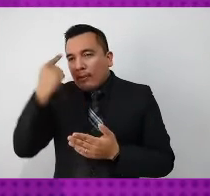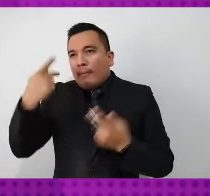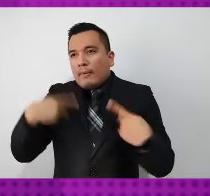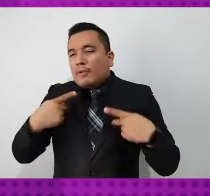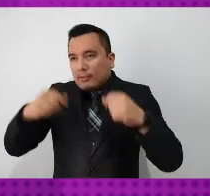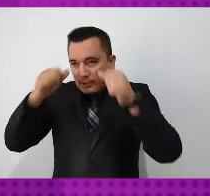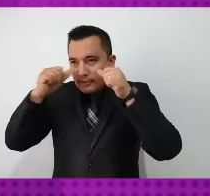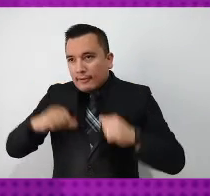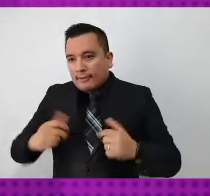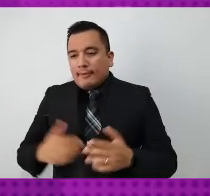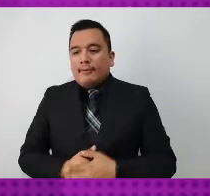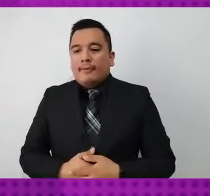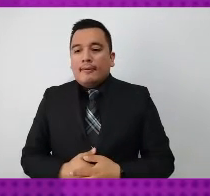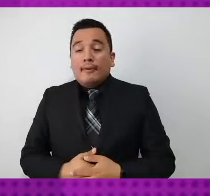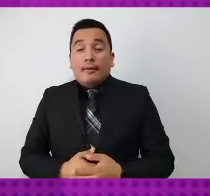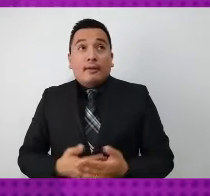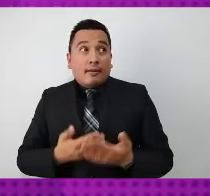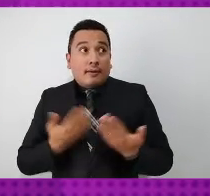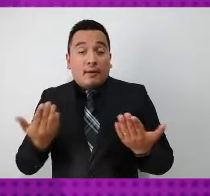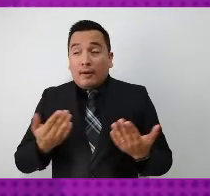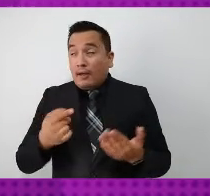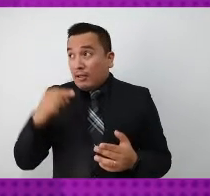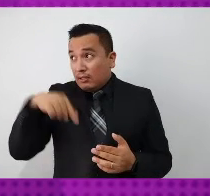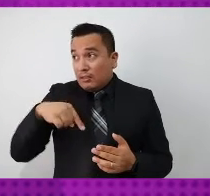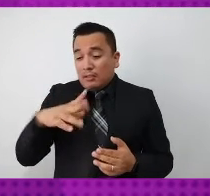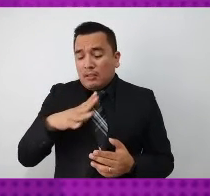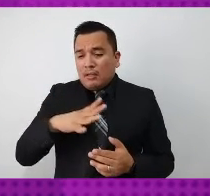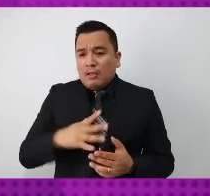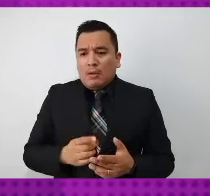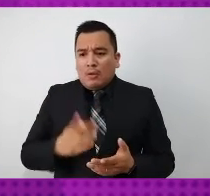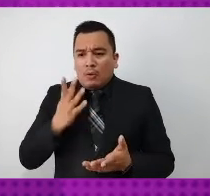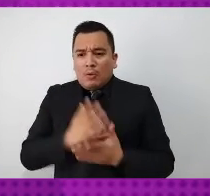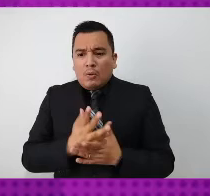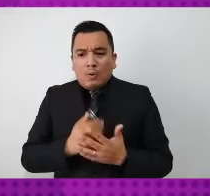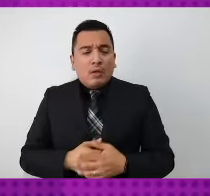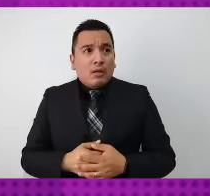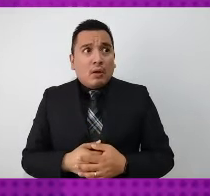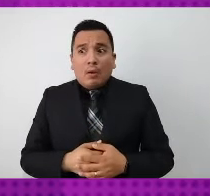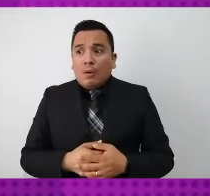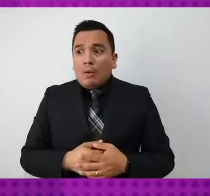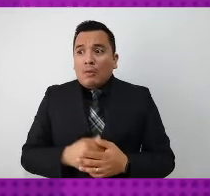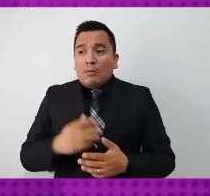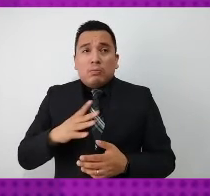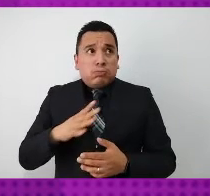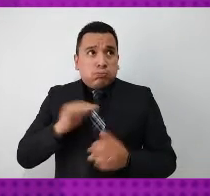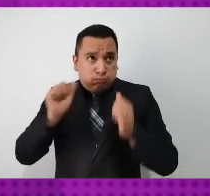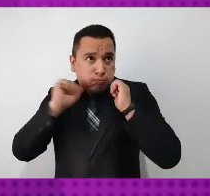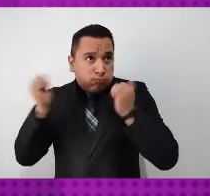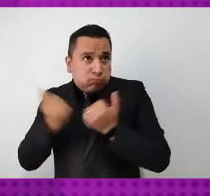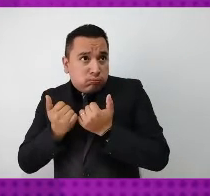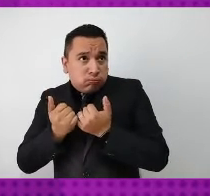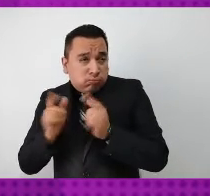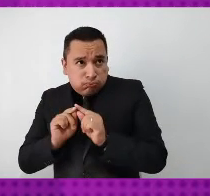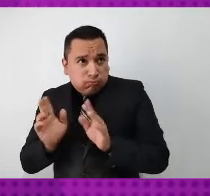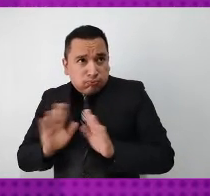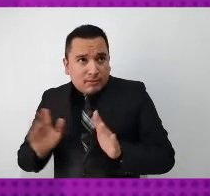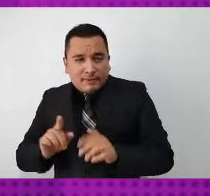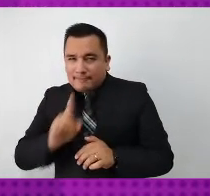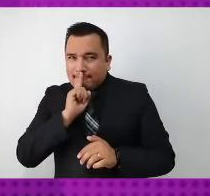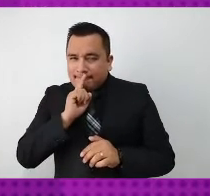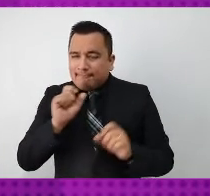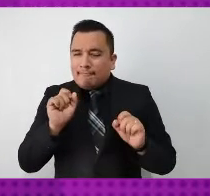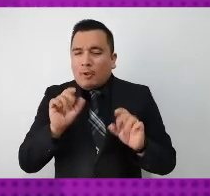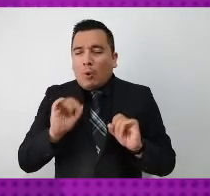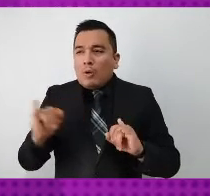aquí en este caso no es sólo las instituciones sino también la sociedad civil como